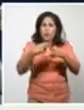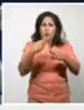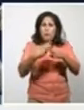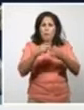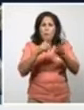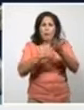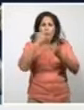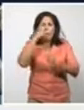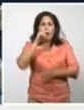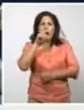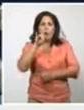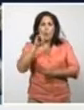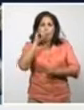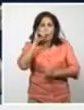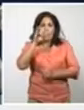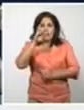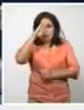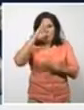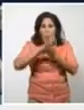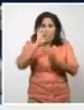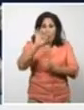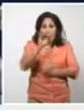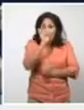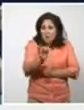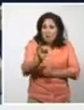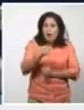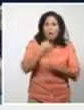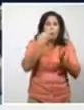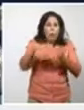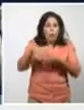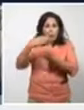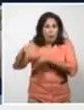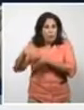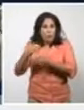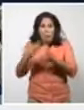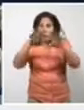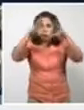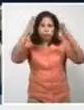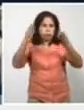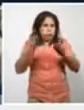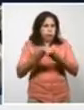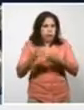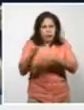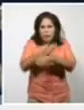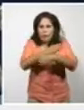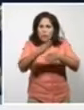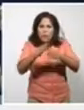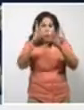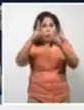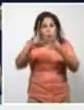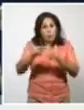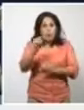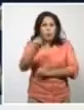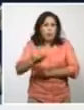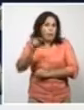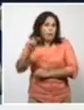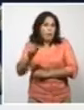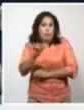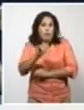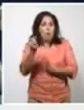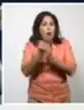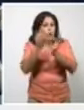Y son miles, para no hablar de millones, de muertos por paludismo en el mundo, para no hablar del número de casos